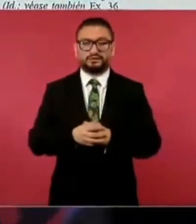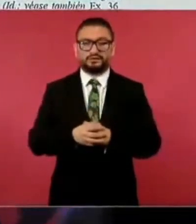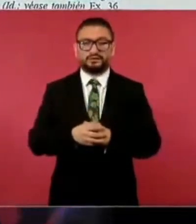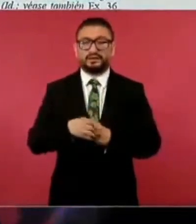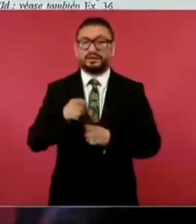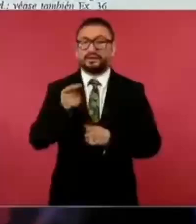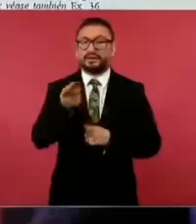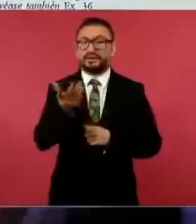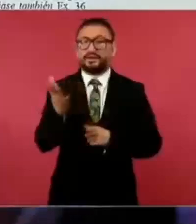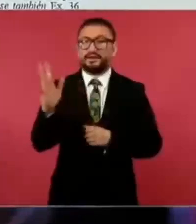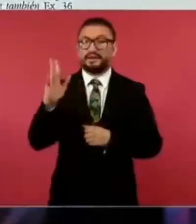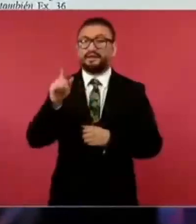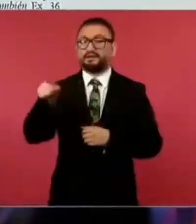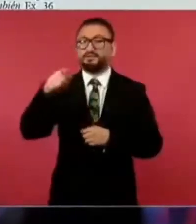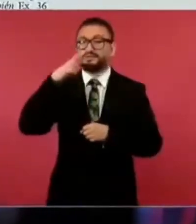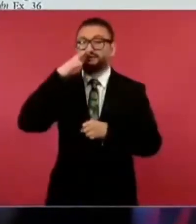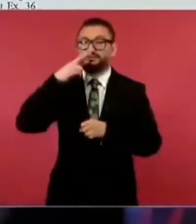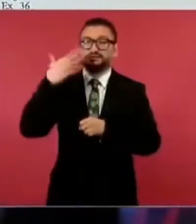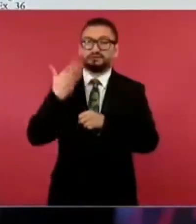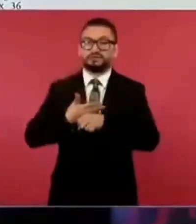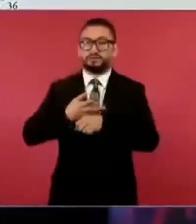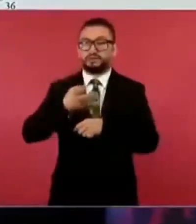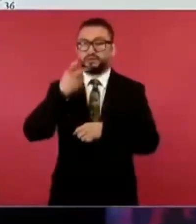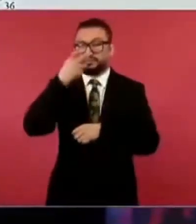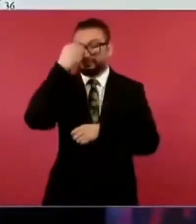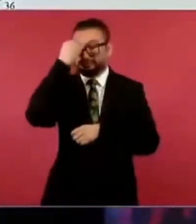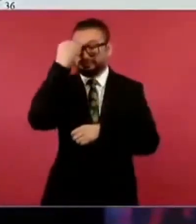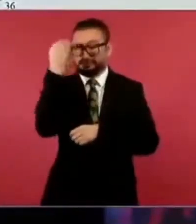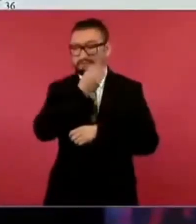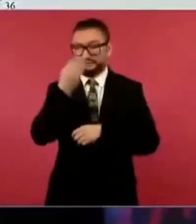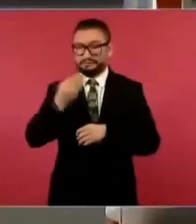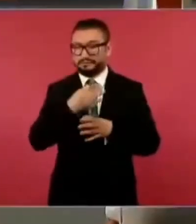fueran responsables de este horrible incidente.